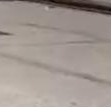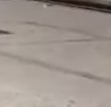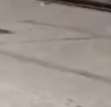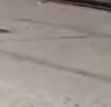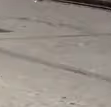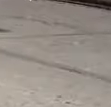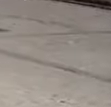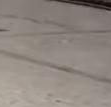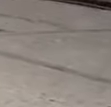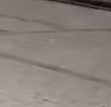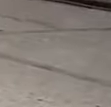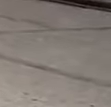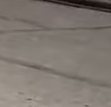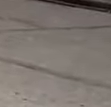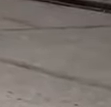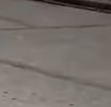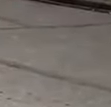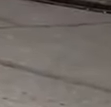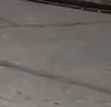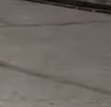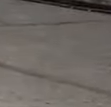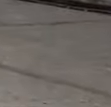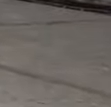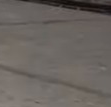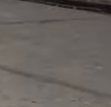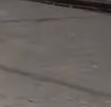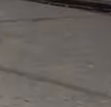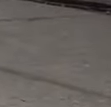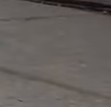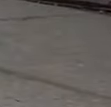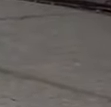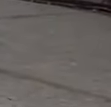Hermanas Misioneras Hijas de San Jerónimo Emiliani. En